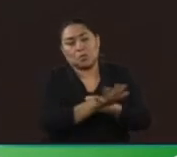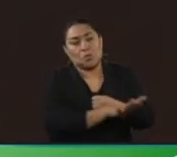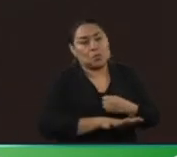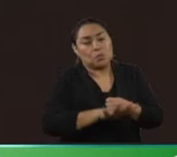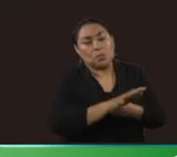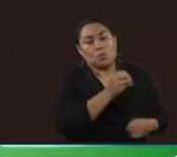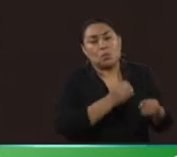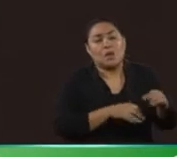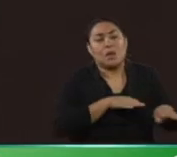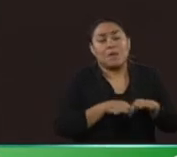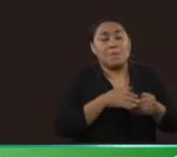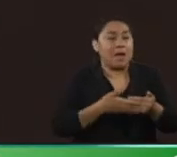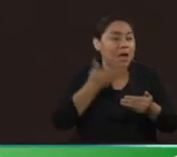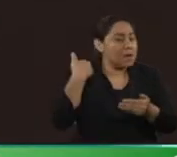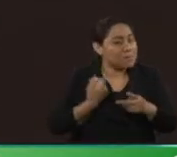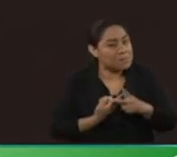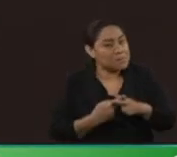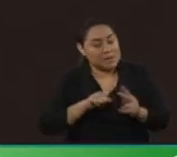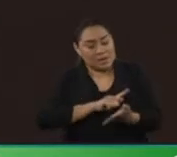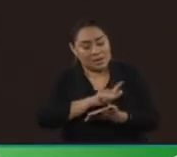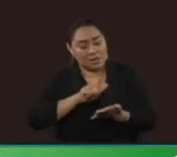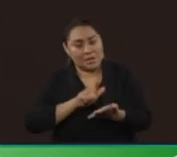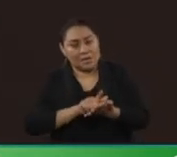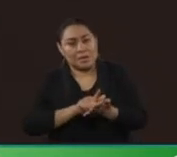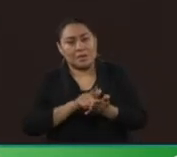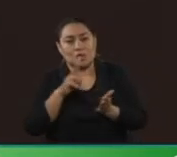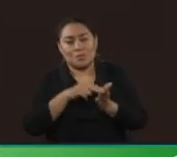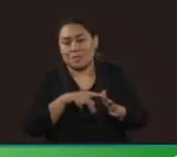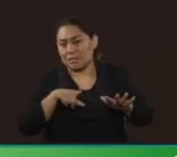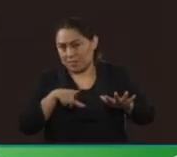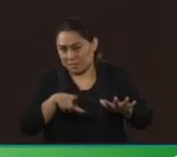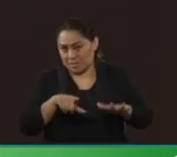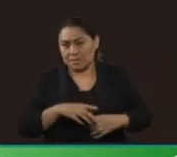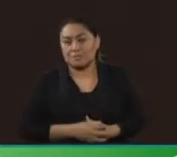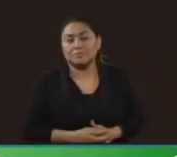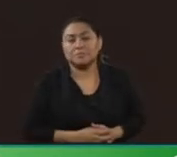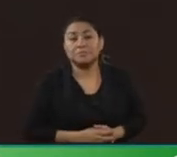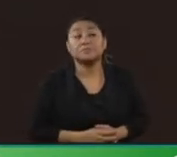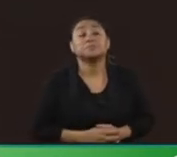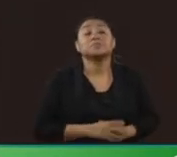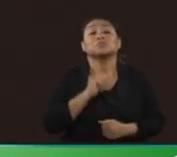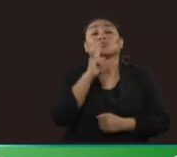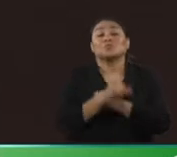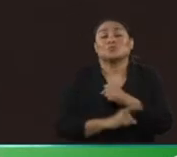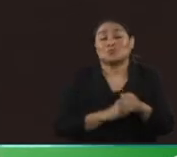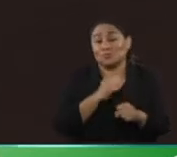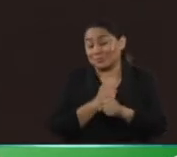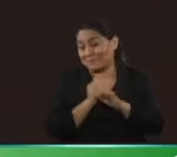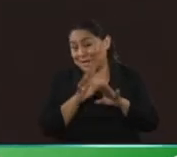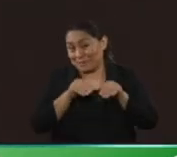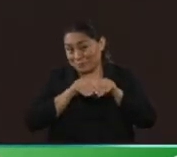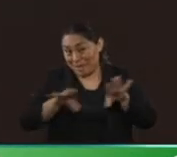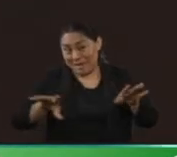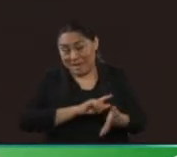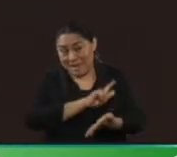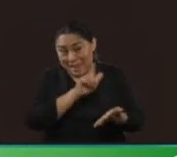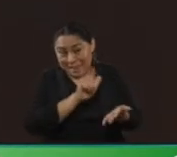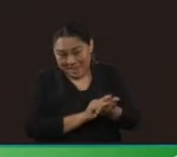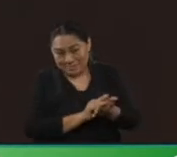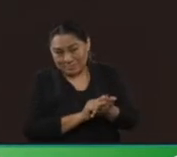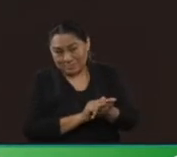comenzaron tras la reforma constitucional de 2017 al año siguiente de la promulgación de esa reforma